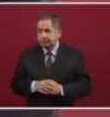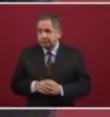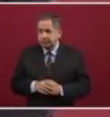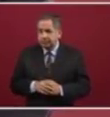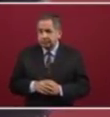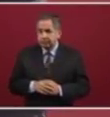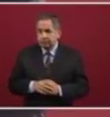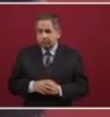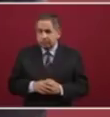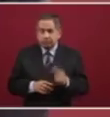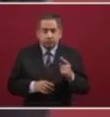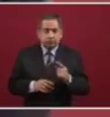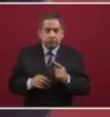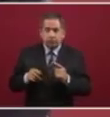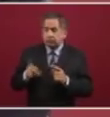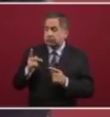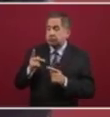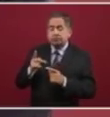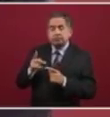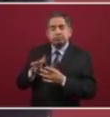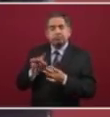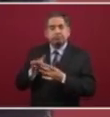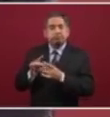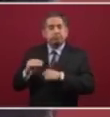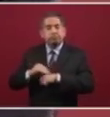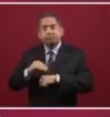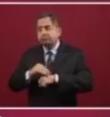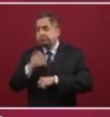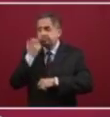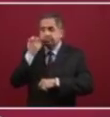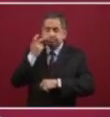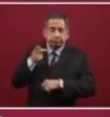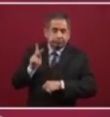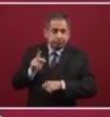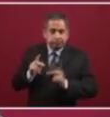argumento o como excusa para la